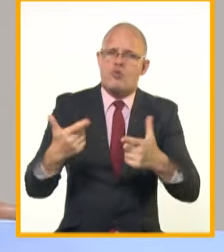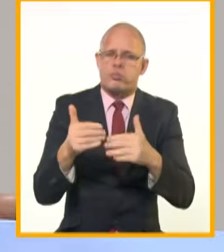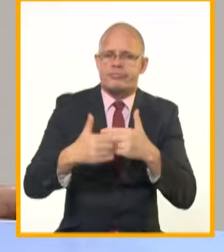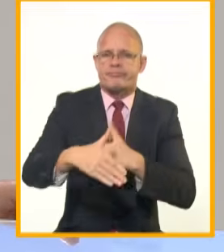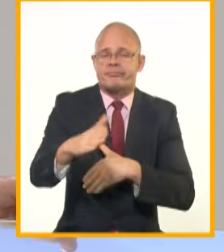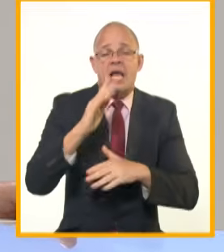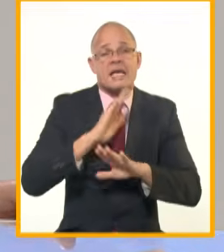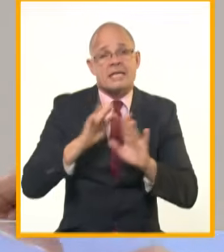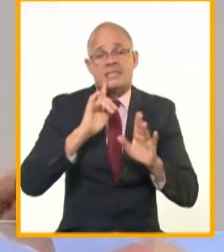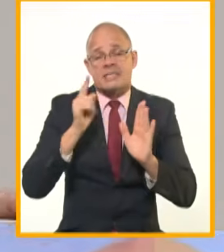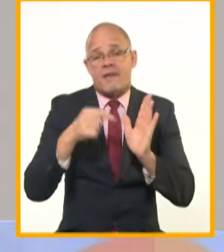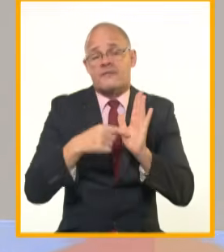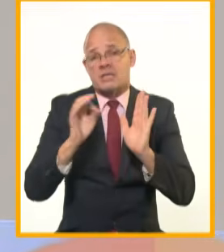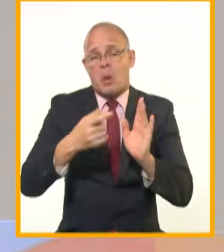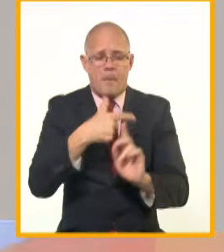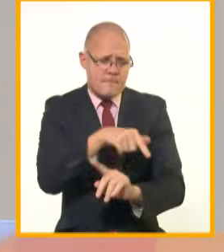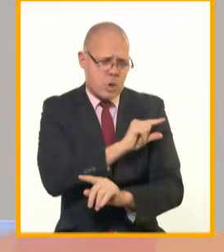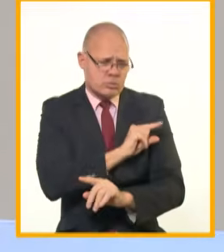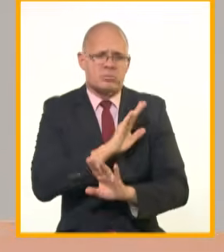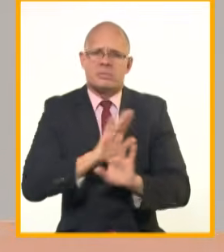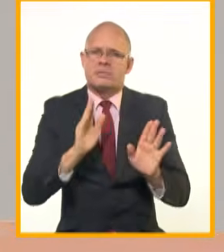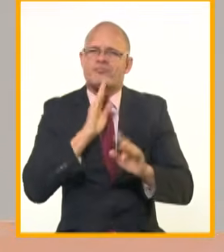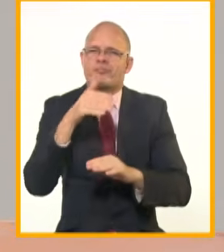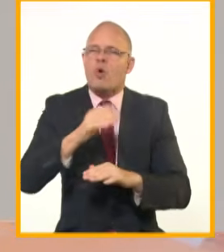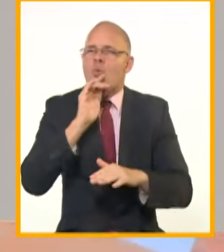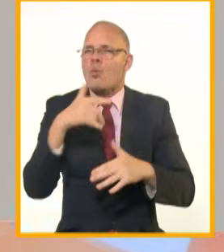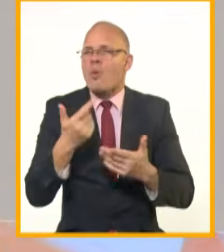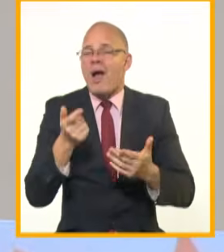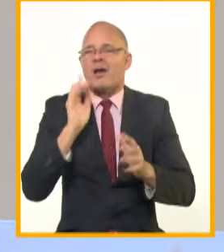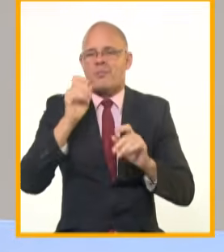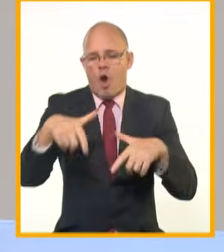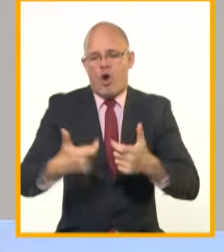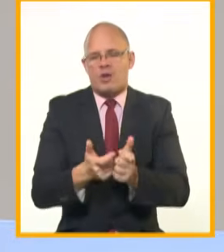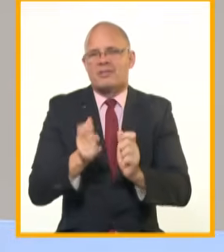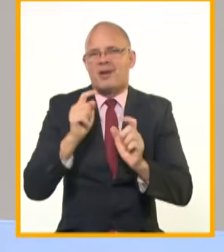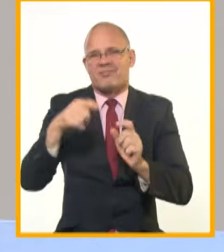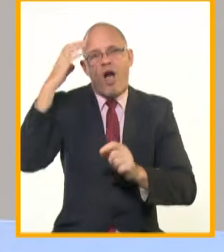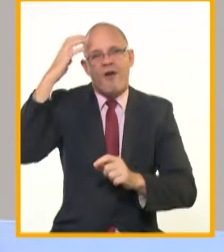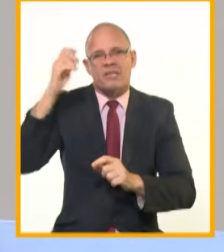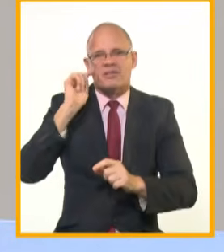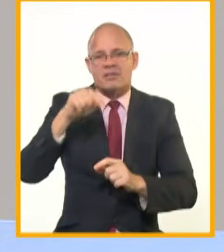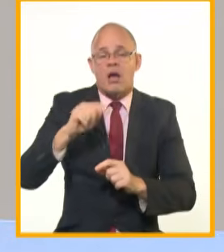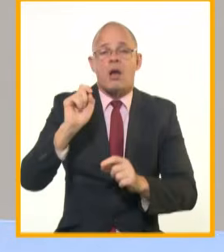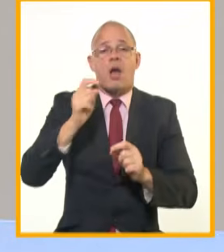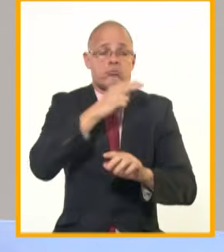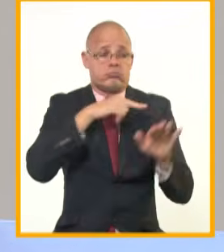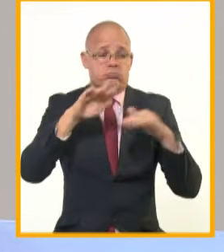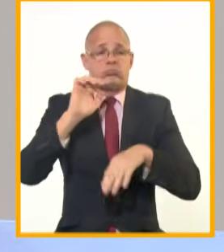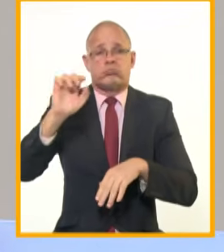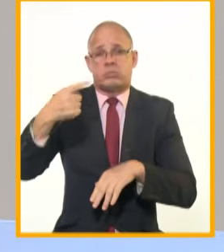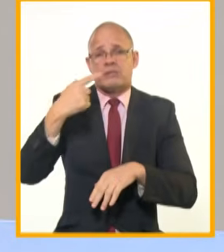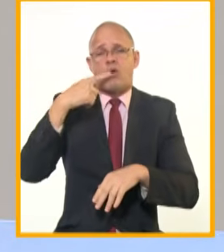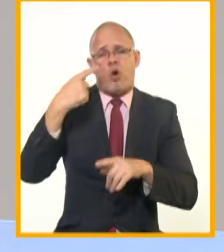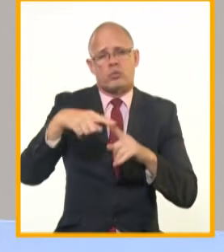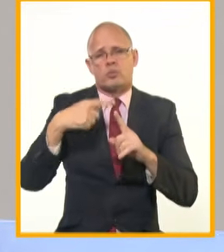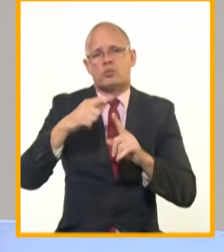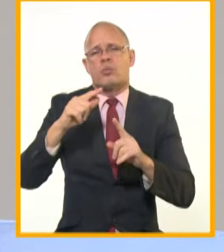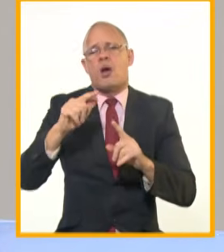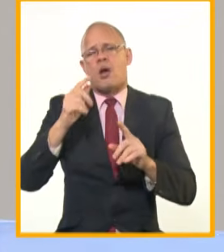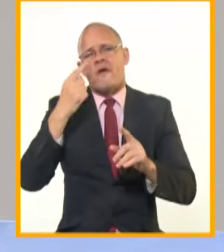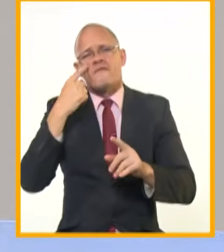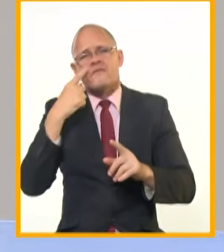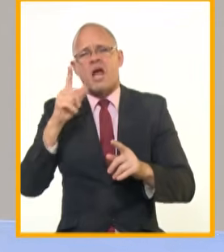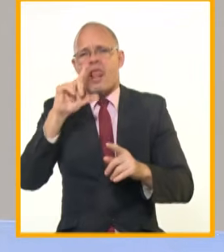implementando. Y ahora nosotros recientemente tuvimos ya el análisis en el Consejo de Gobierno con la participación del primer ministro, el compañero Lazo, y un grupo más